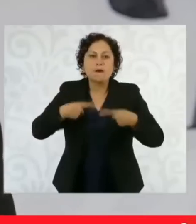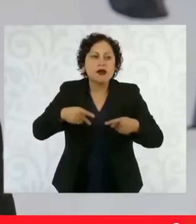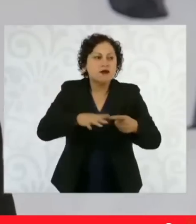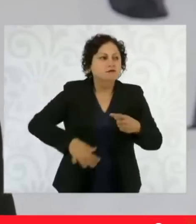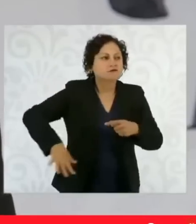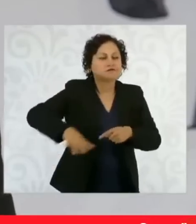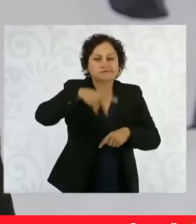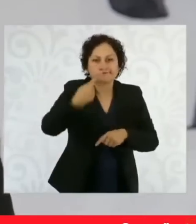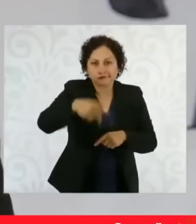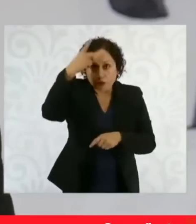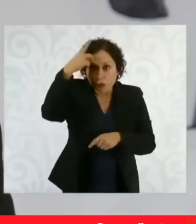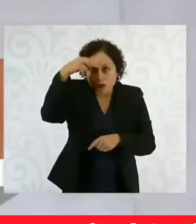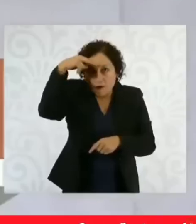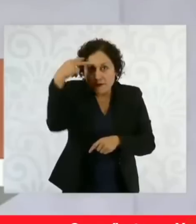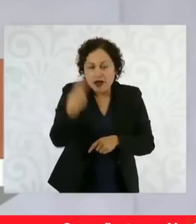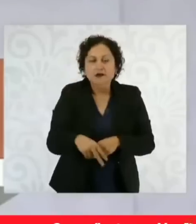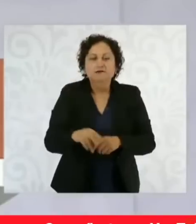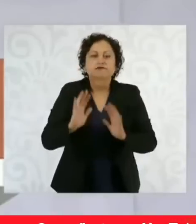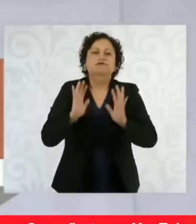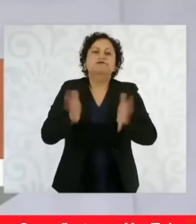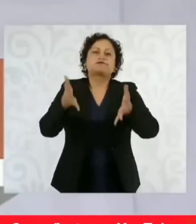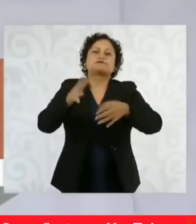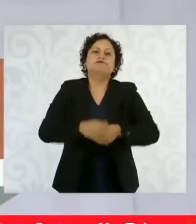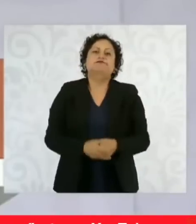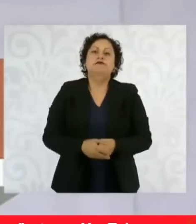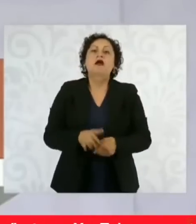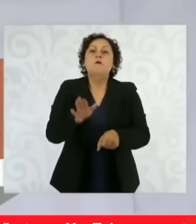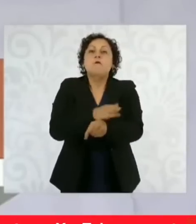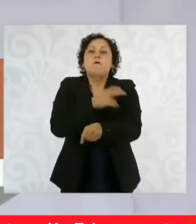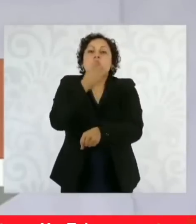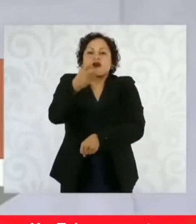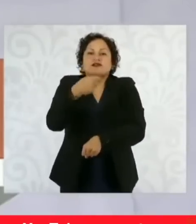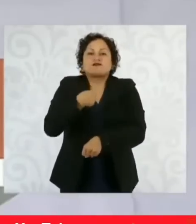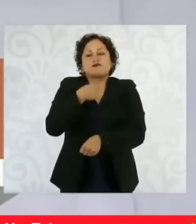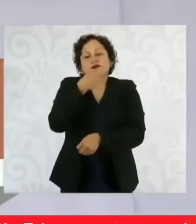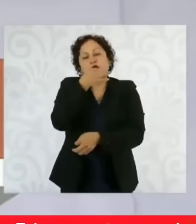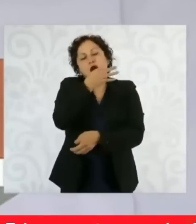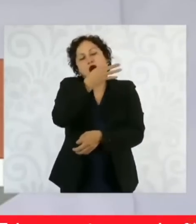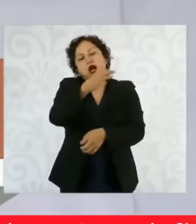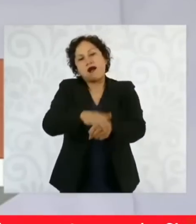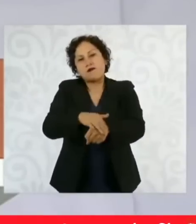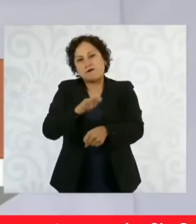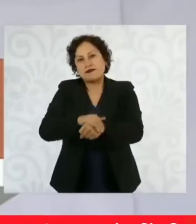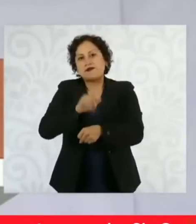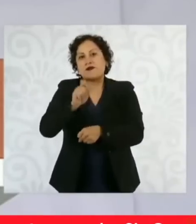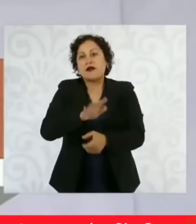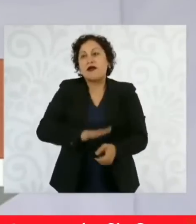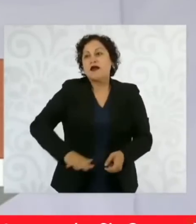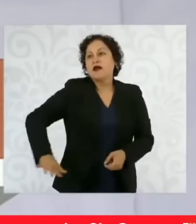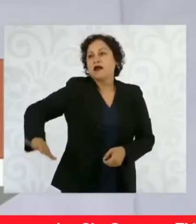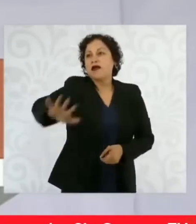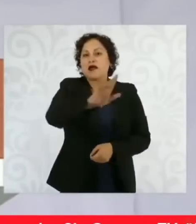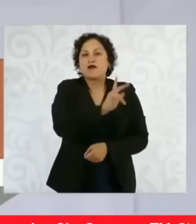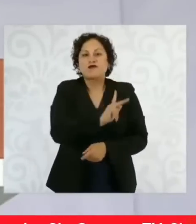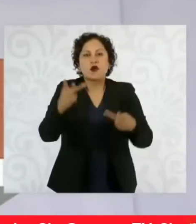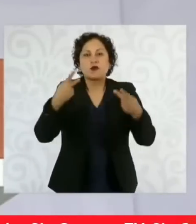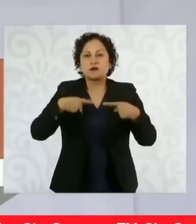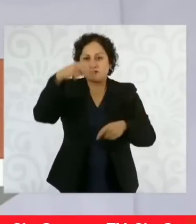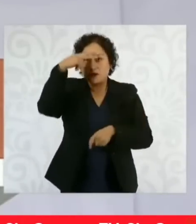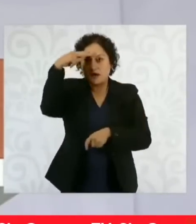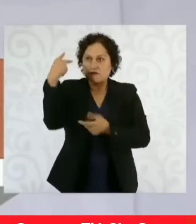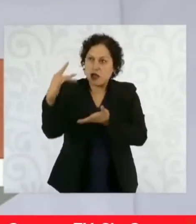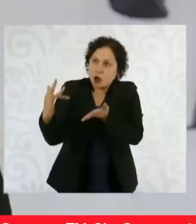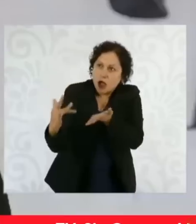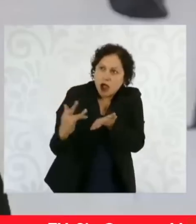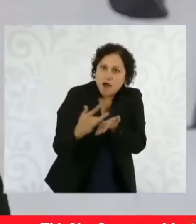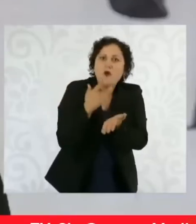tengo claro que solo con el apoyo de la amplia mayoría del pueblo se puede seguir llevando a cabo esta